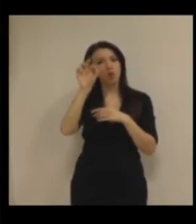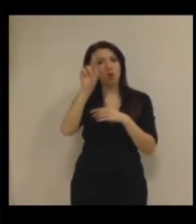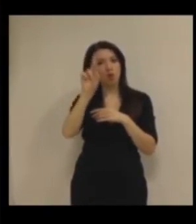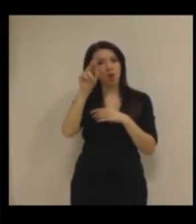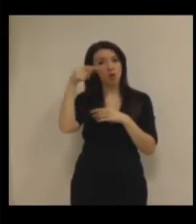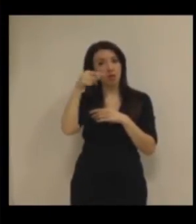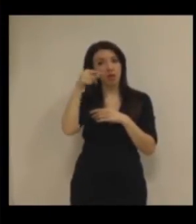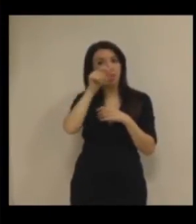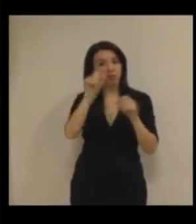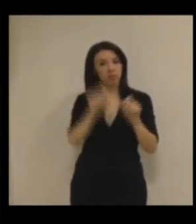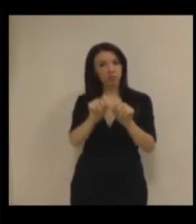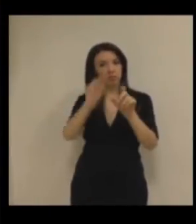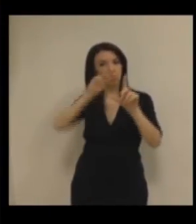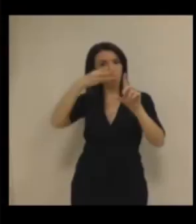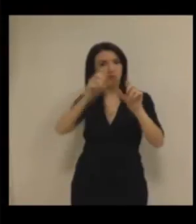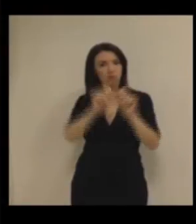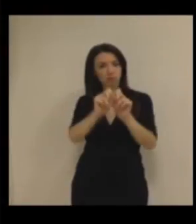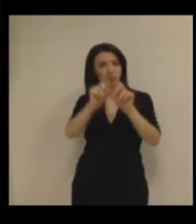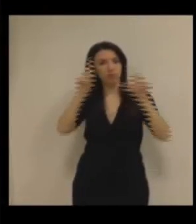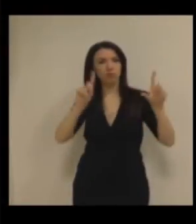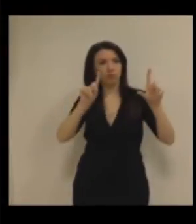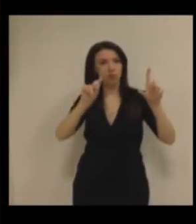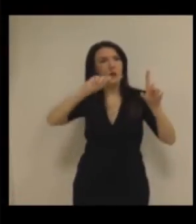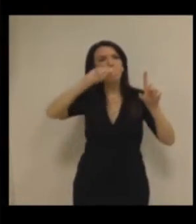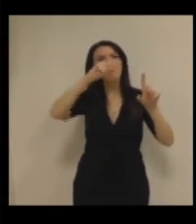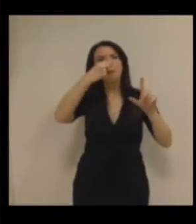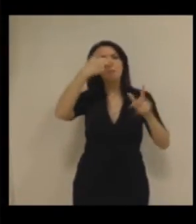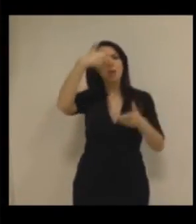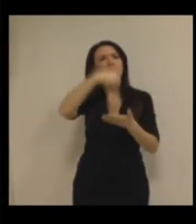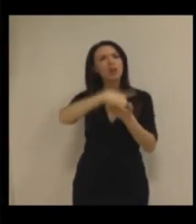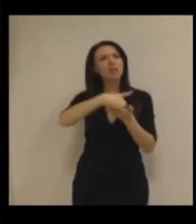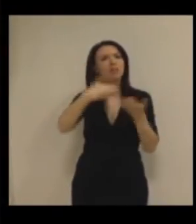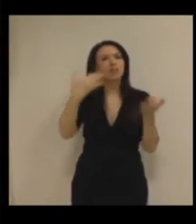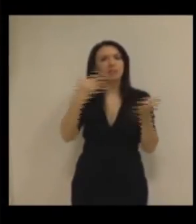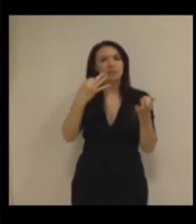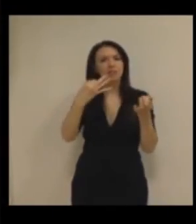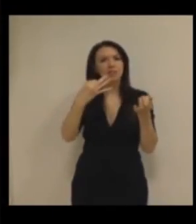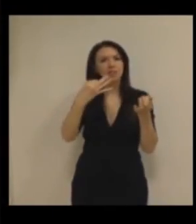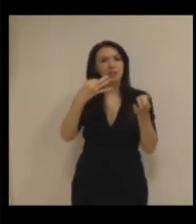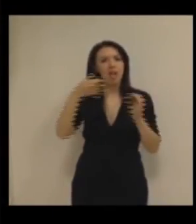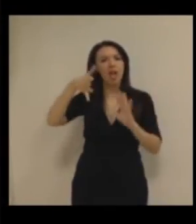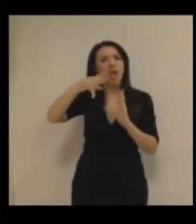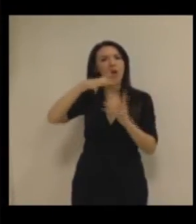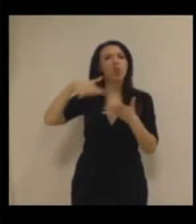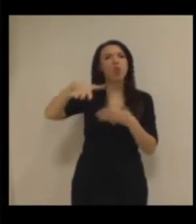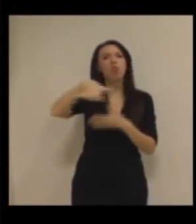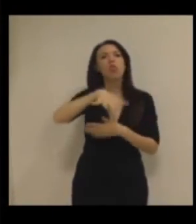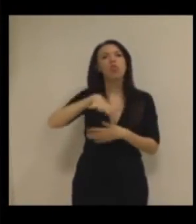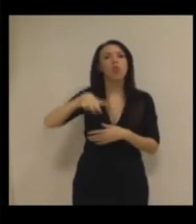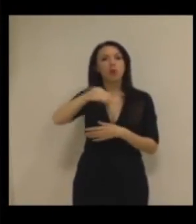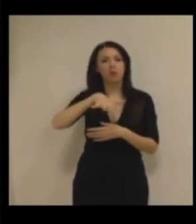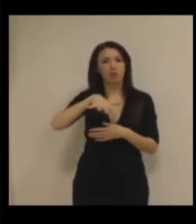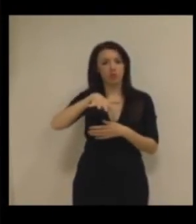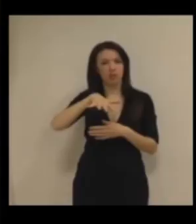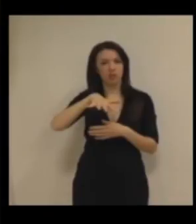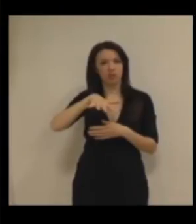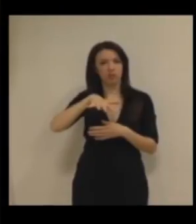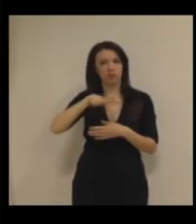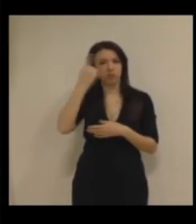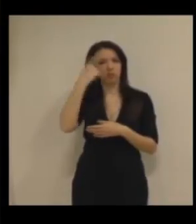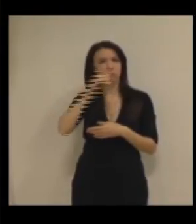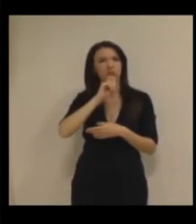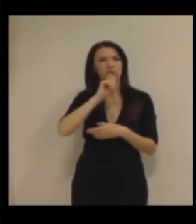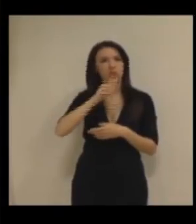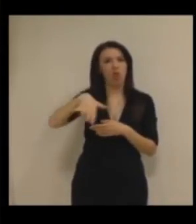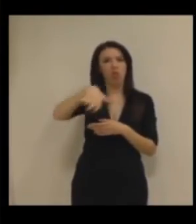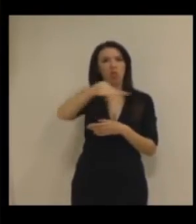encontraréis que primero lo que os va a solicitar es que nos ubiquemos geográficamente. Nos ubicamos